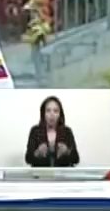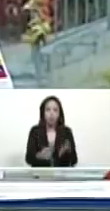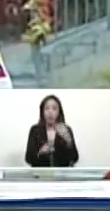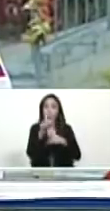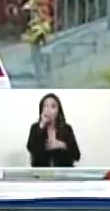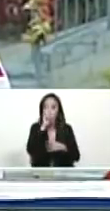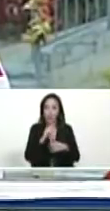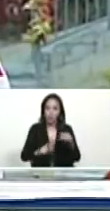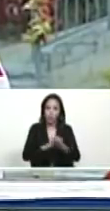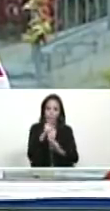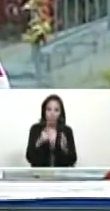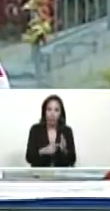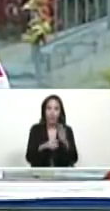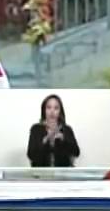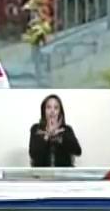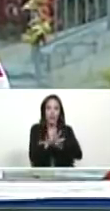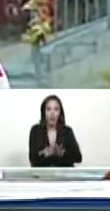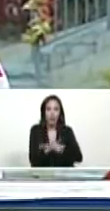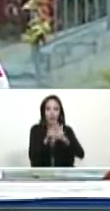año